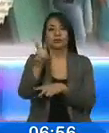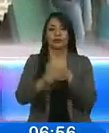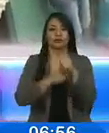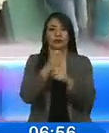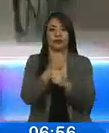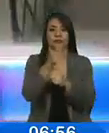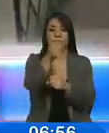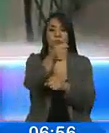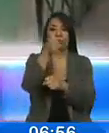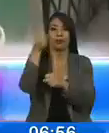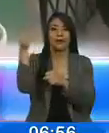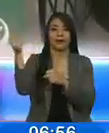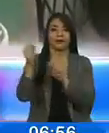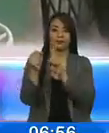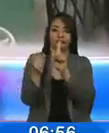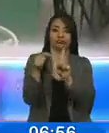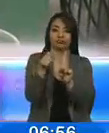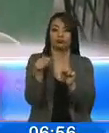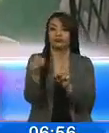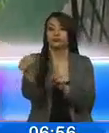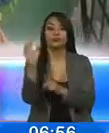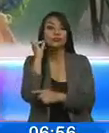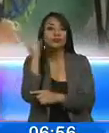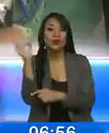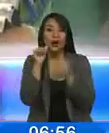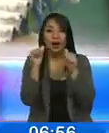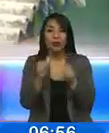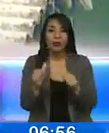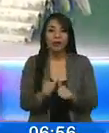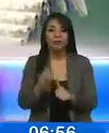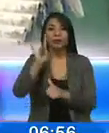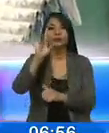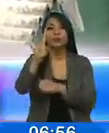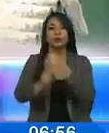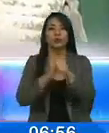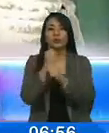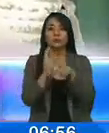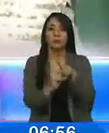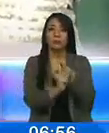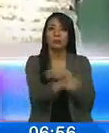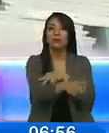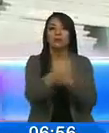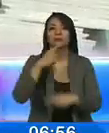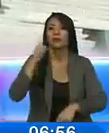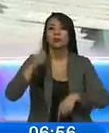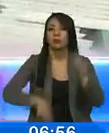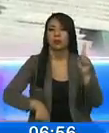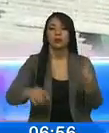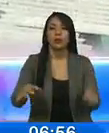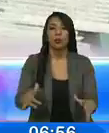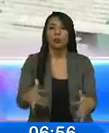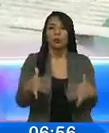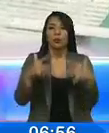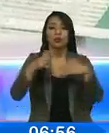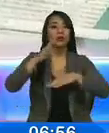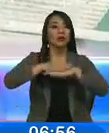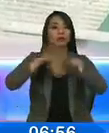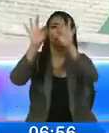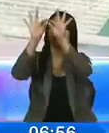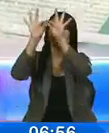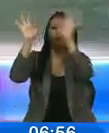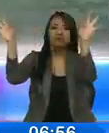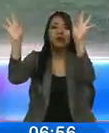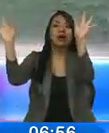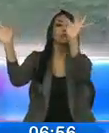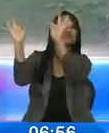del dormitorio de la señora de 84. Aparentemente no lograron escapar del humo tóxico que se produjo por un presunto